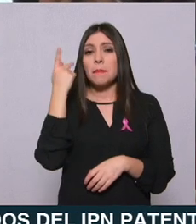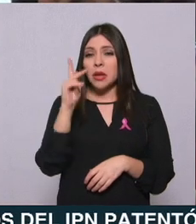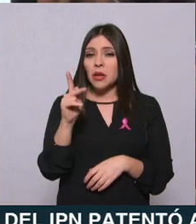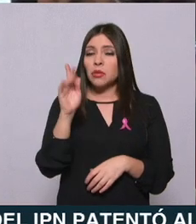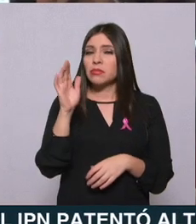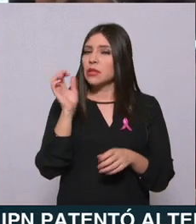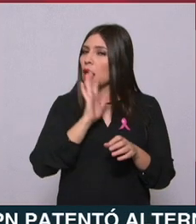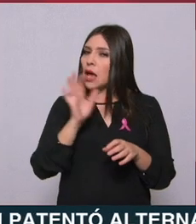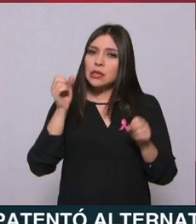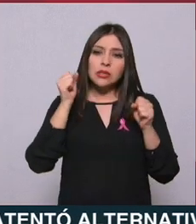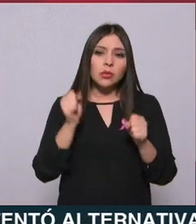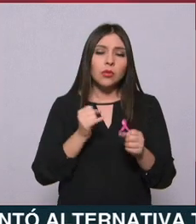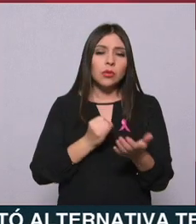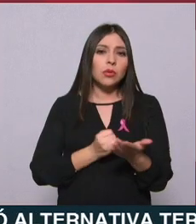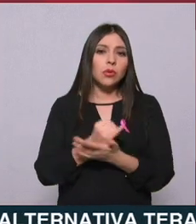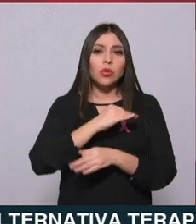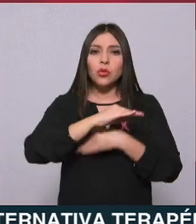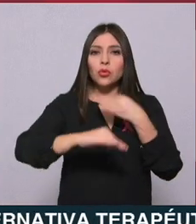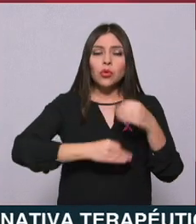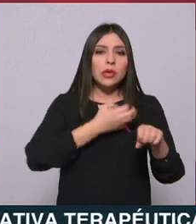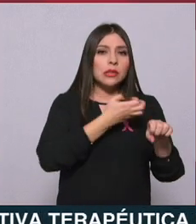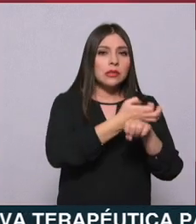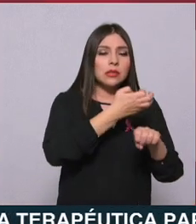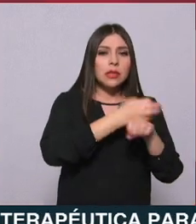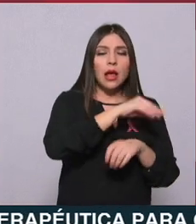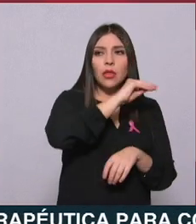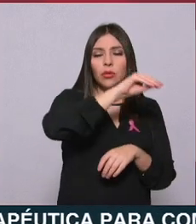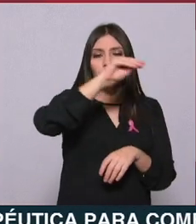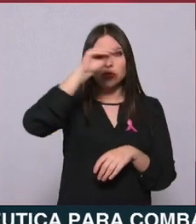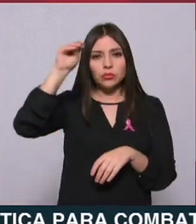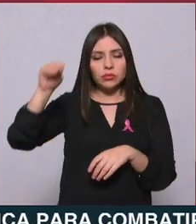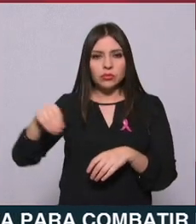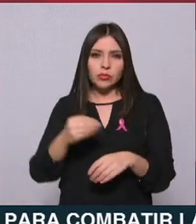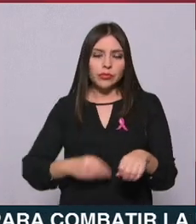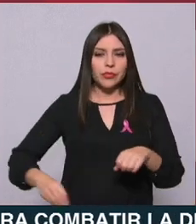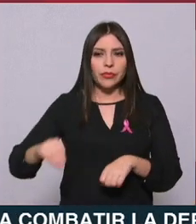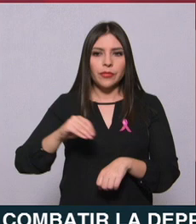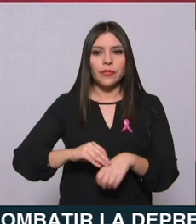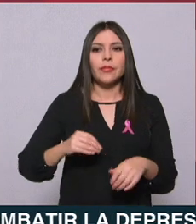entidades federativas. Se está haciendo una revisión